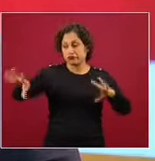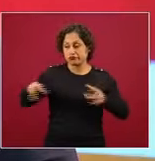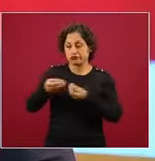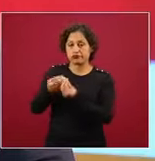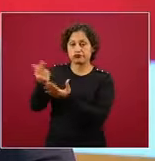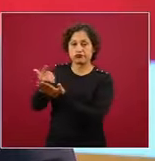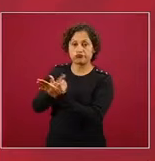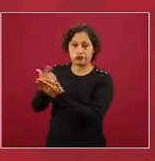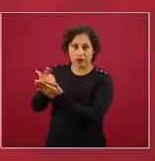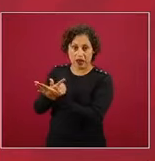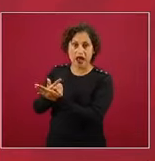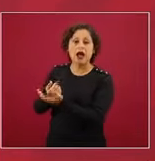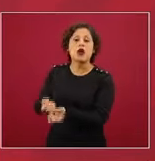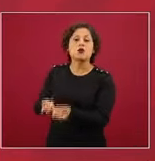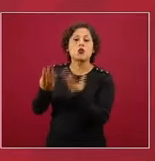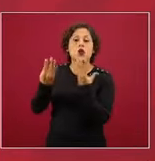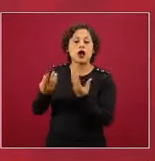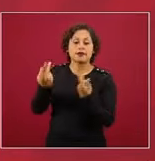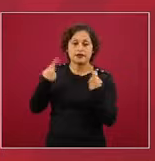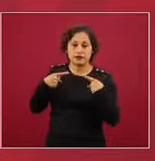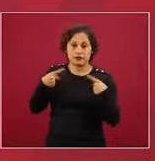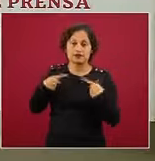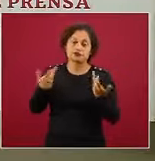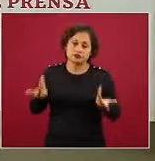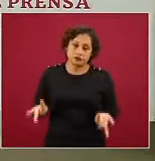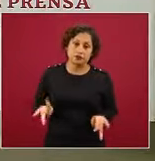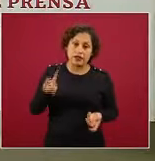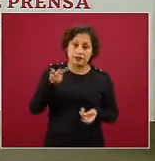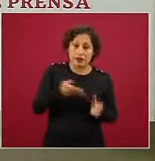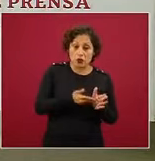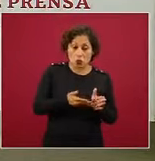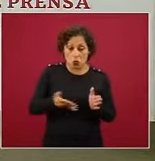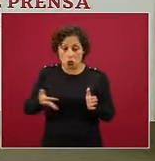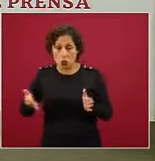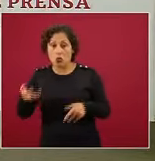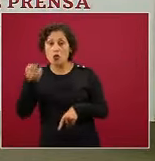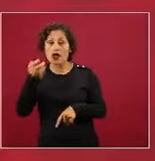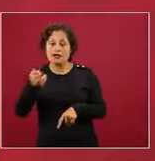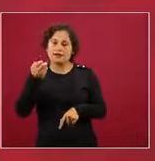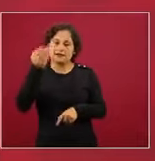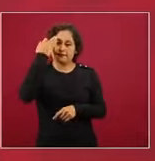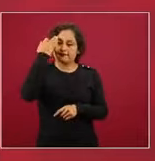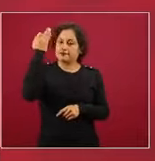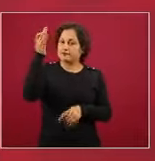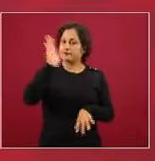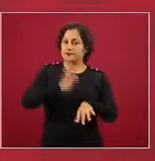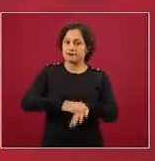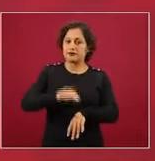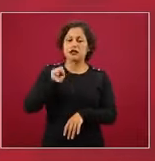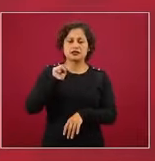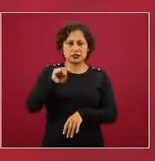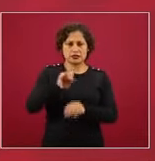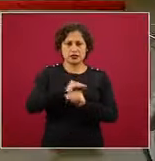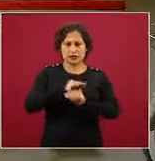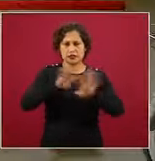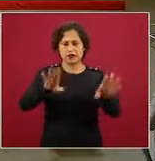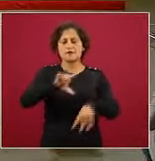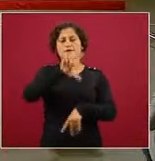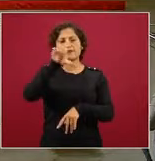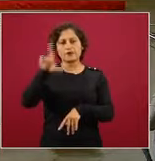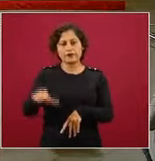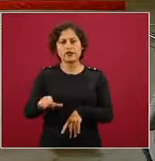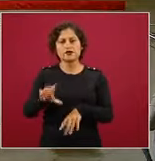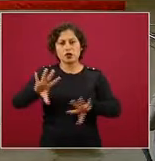pero justo es este proceso el que lógicamente demora un poco más, pero que tarde que temprano siempre termina